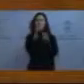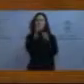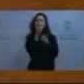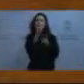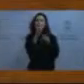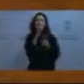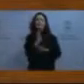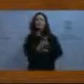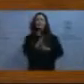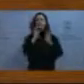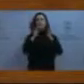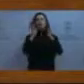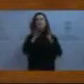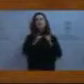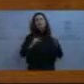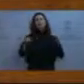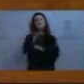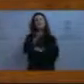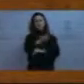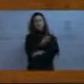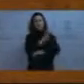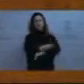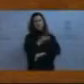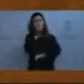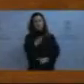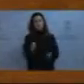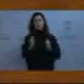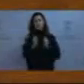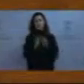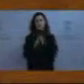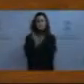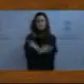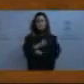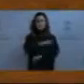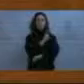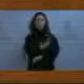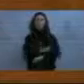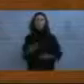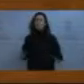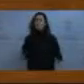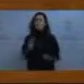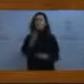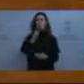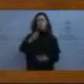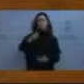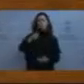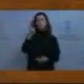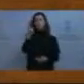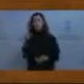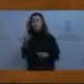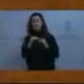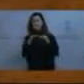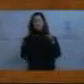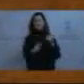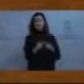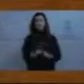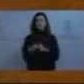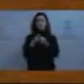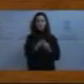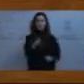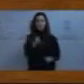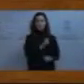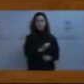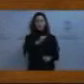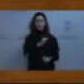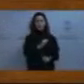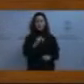hay respecto a empresas que vivan o que generen riqueza a través del deporte? Pues el 2,3, muy por debajo de la media nacional. Y mire, le voy a dar un